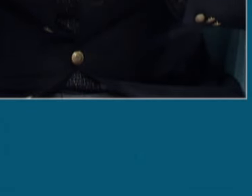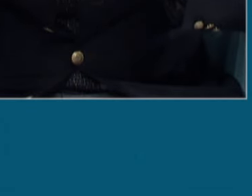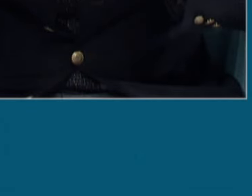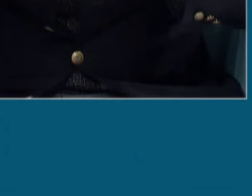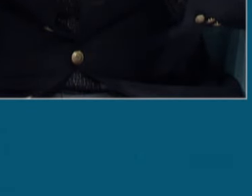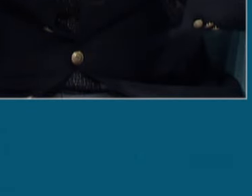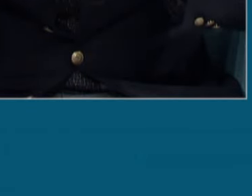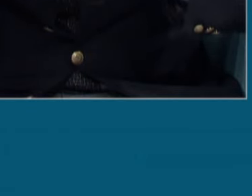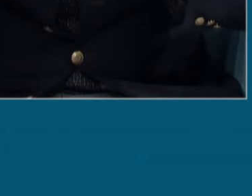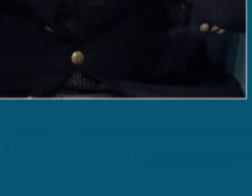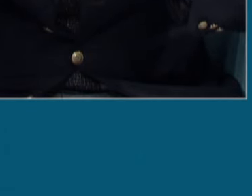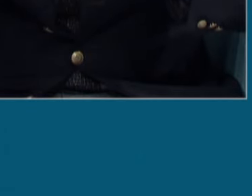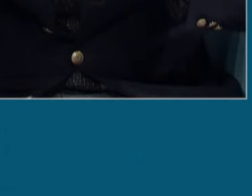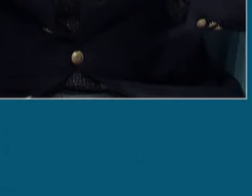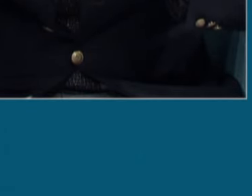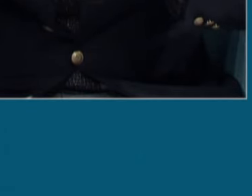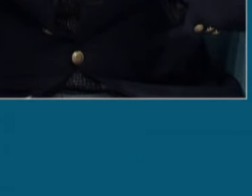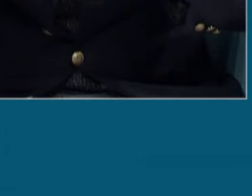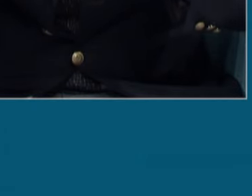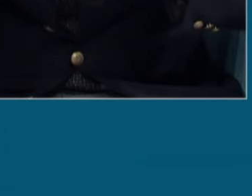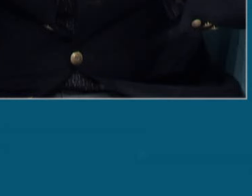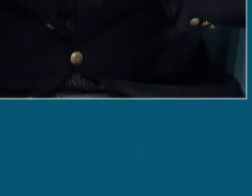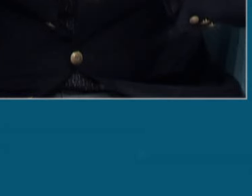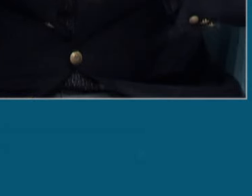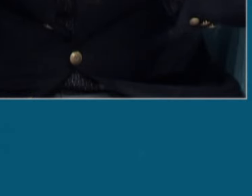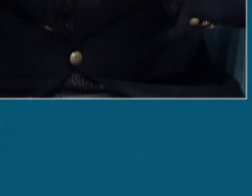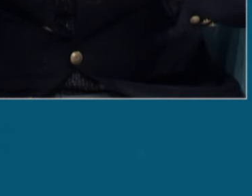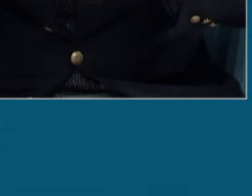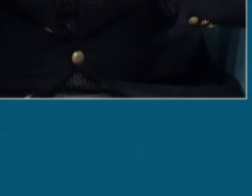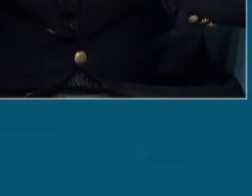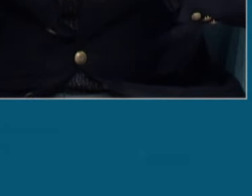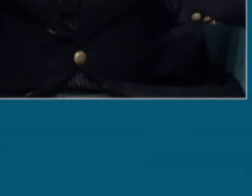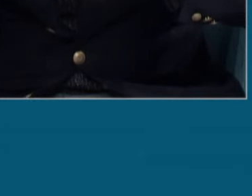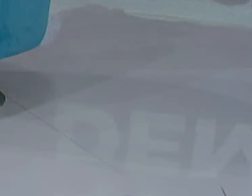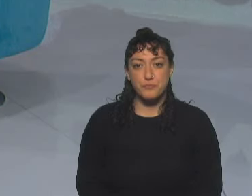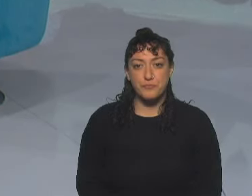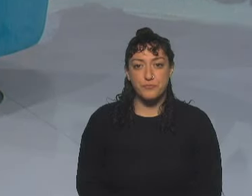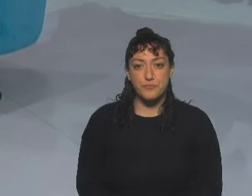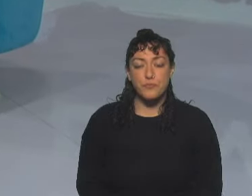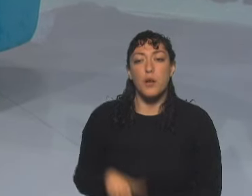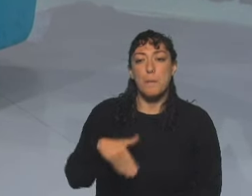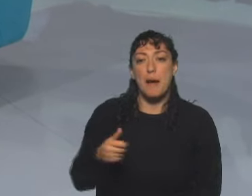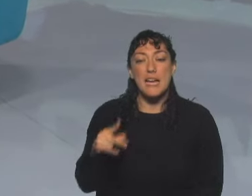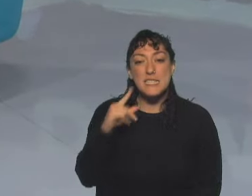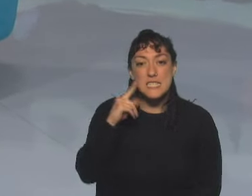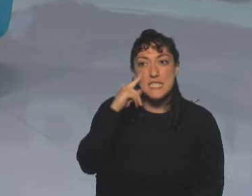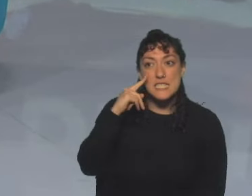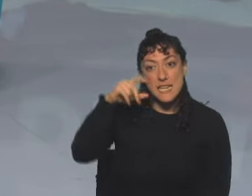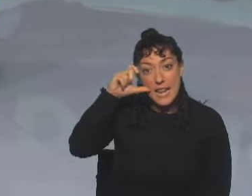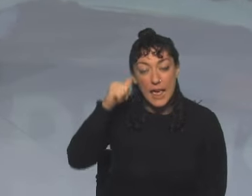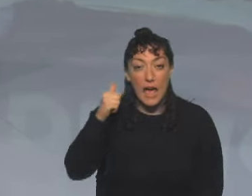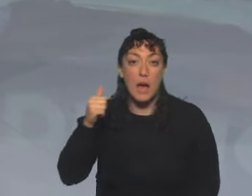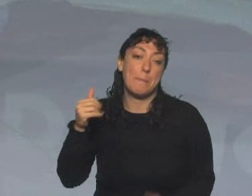de 140.000 millones de dólares, claro, ¿qué hace la Rúa primero? Lo nombra a José Luis Machinea, ministro de